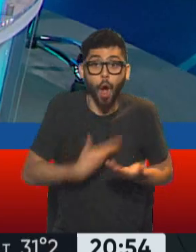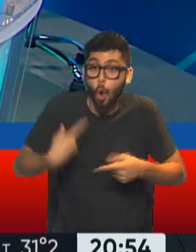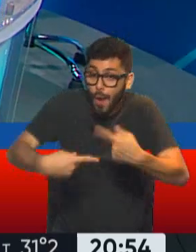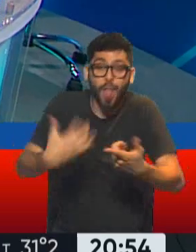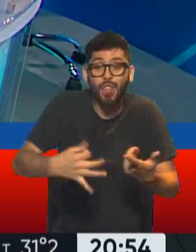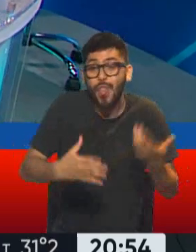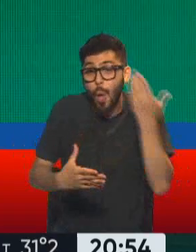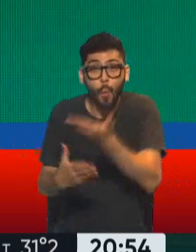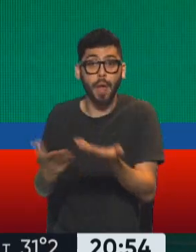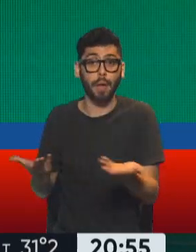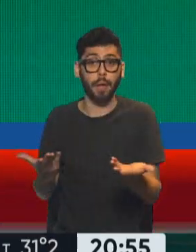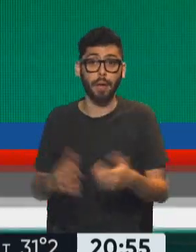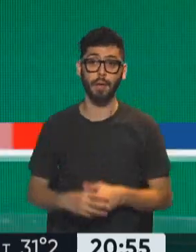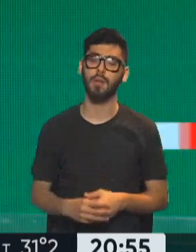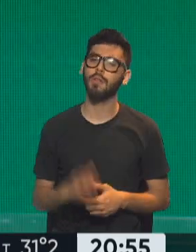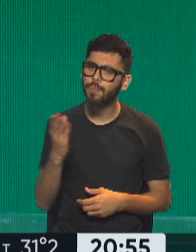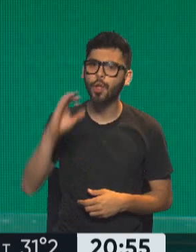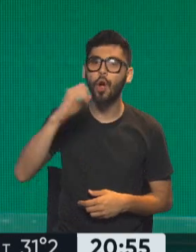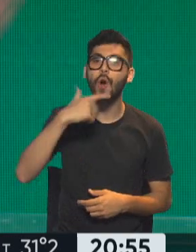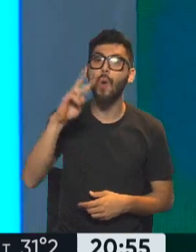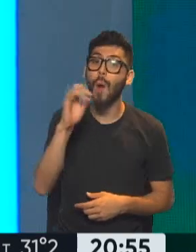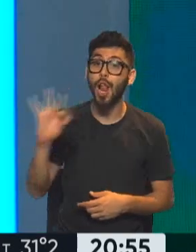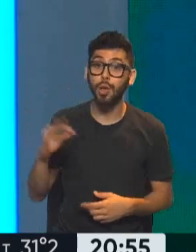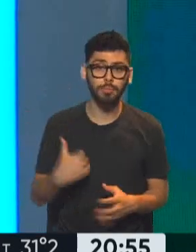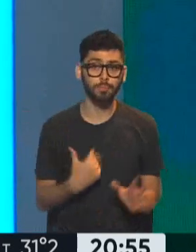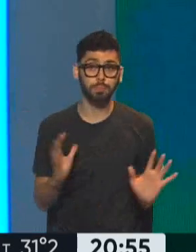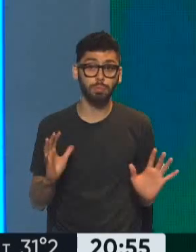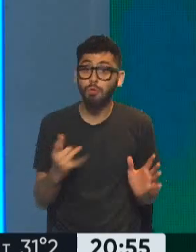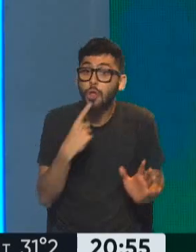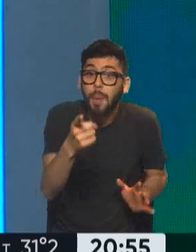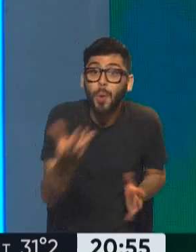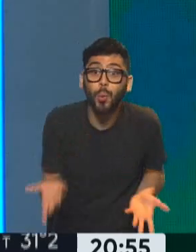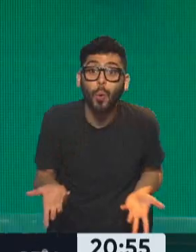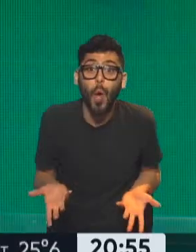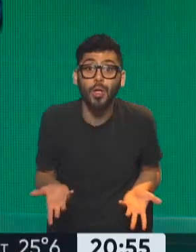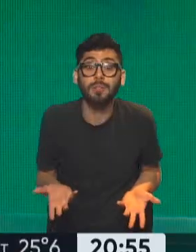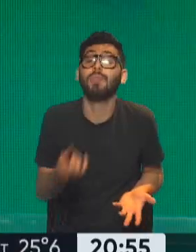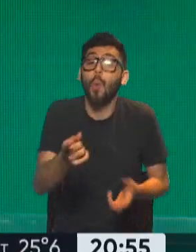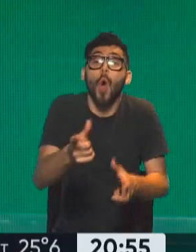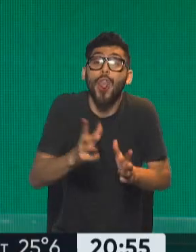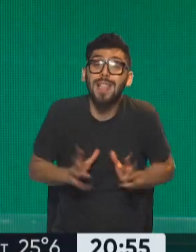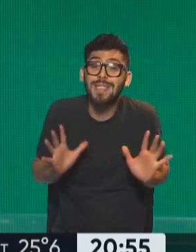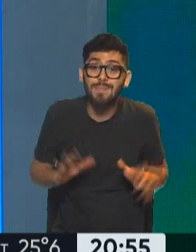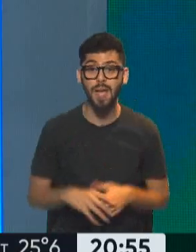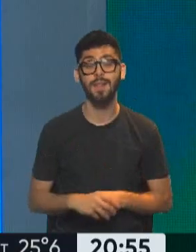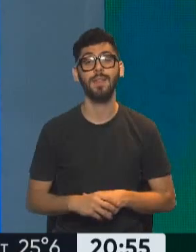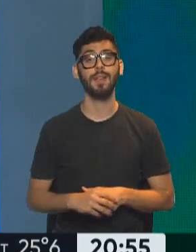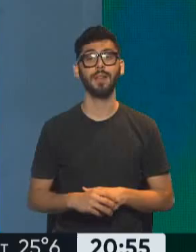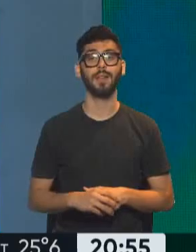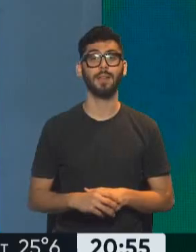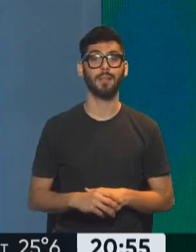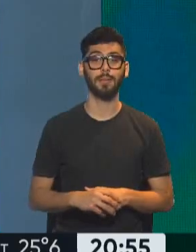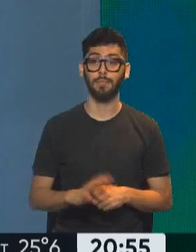claro lo que otro óvalo yo te pregunto vos de gm no